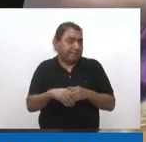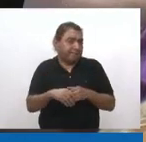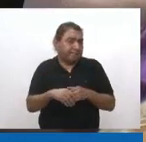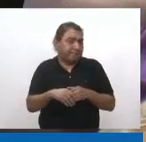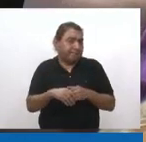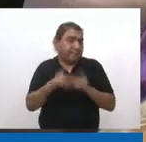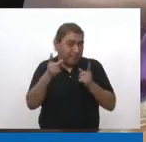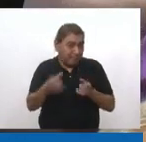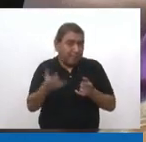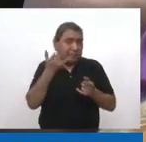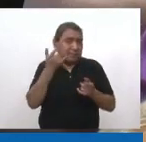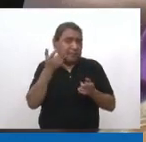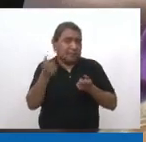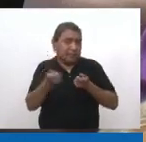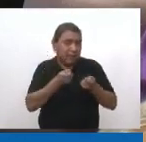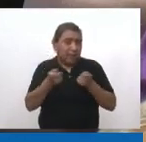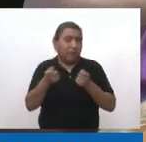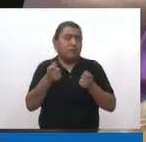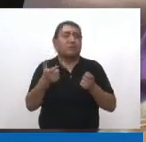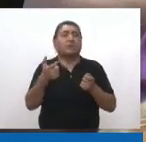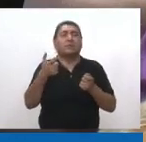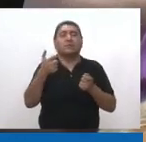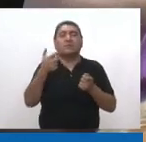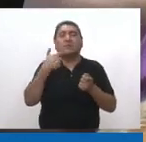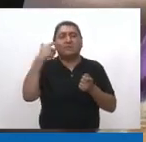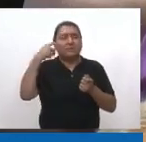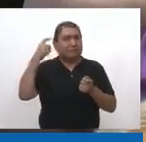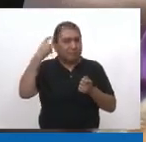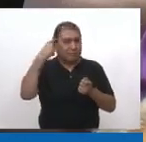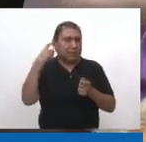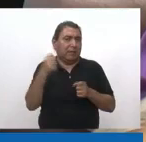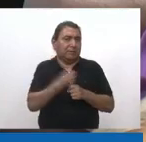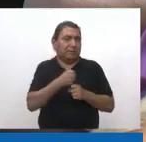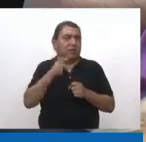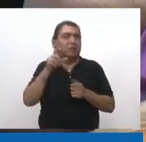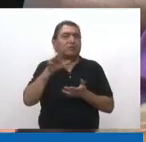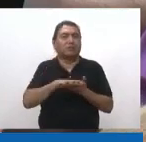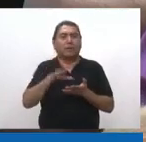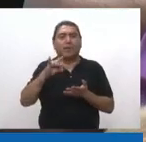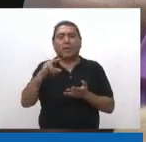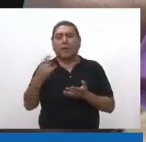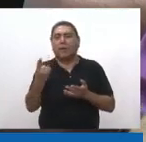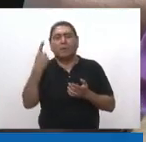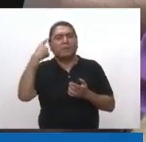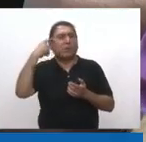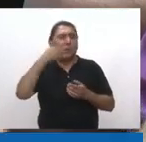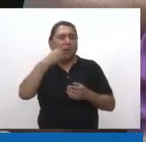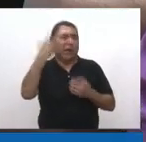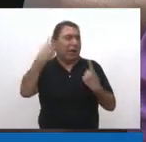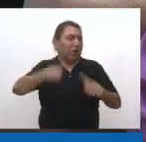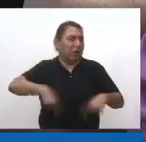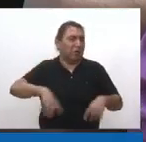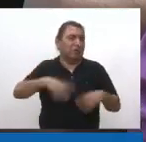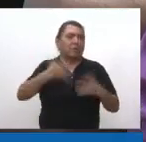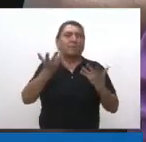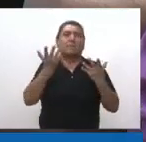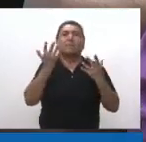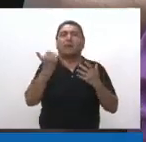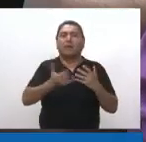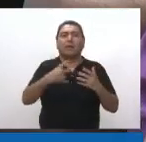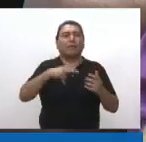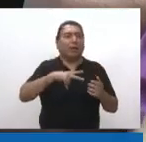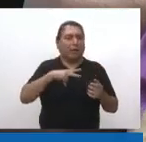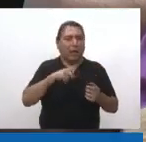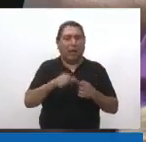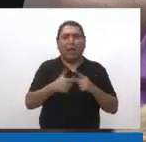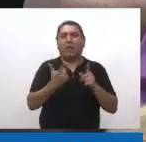Y lo han usado no solo sin acreditar la necesidad de urgencia, sino que lo han usado para cualquier cosa, establecimiento de feriados,